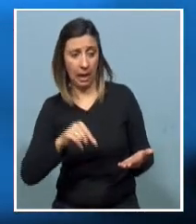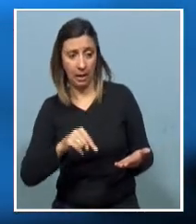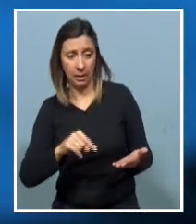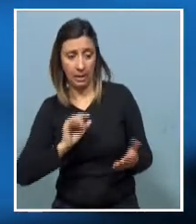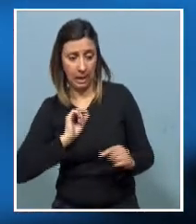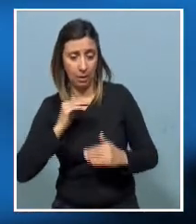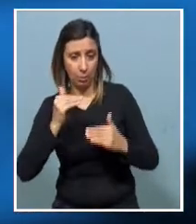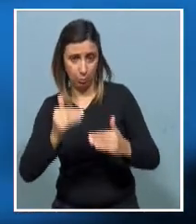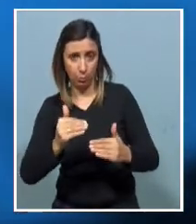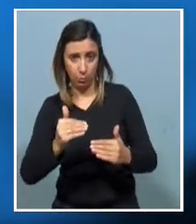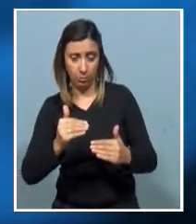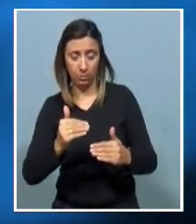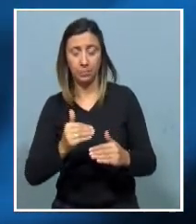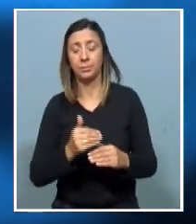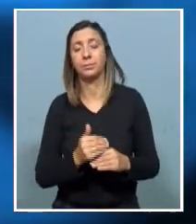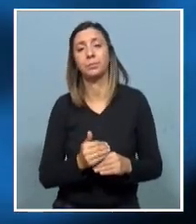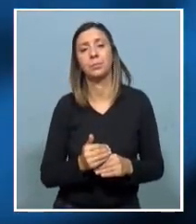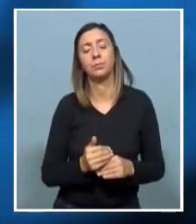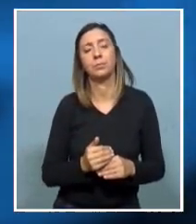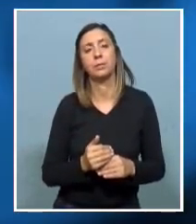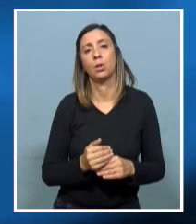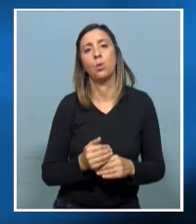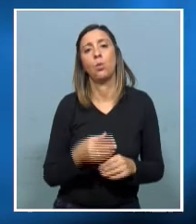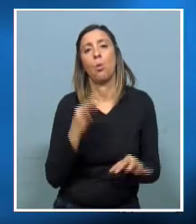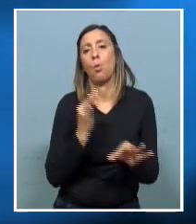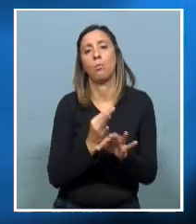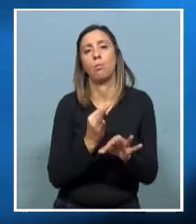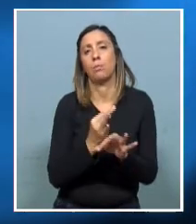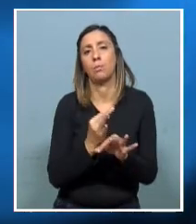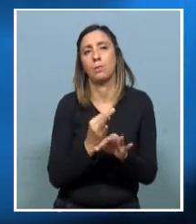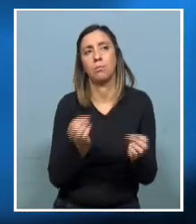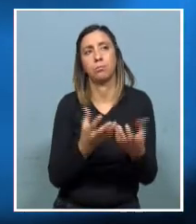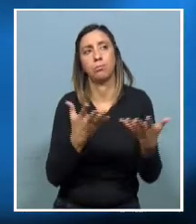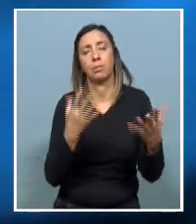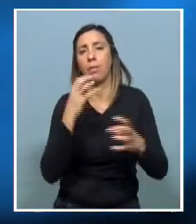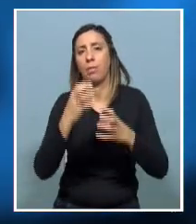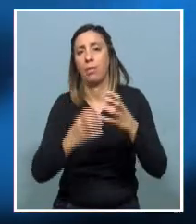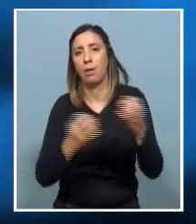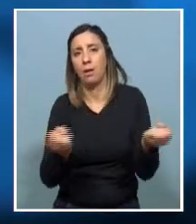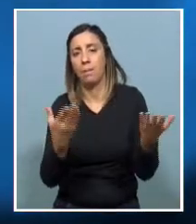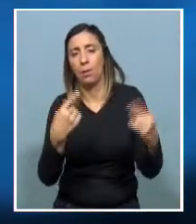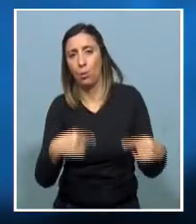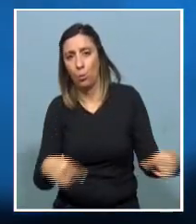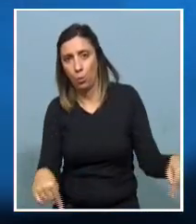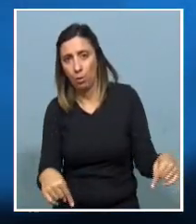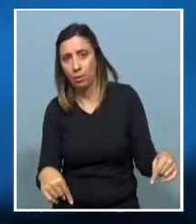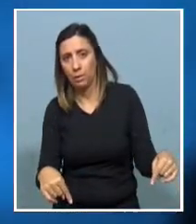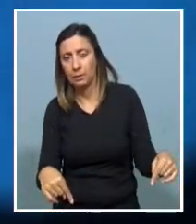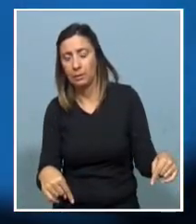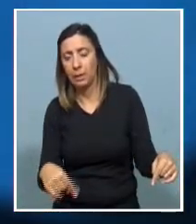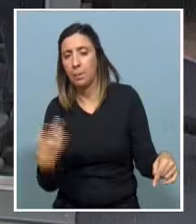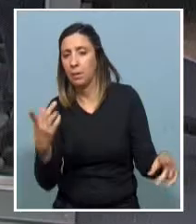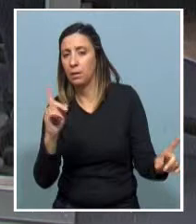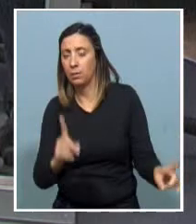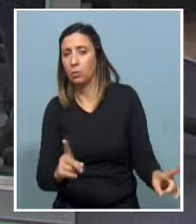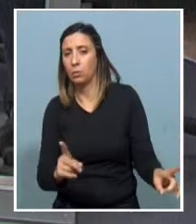al año 17 con una infraestructura escolar en crecimiento, en desarrollo, en mejora, en ampliaciones. Pero